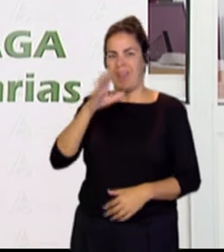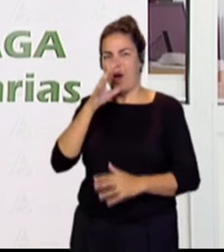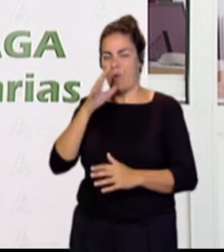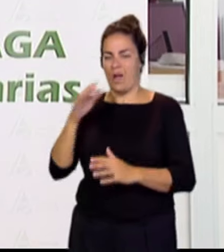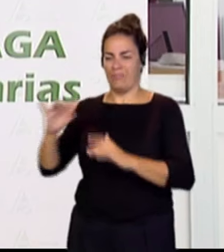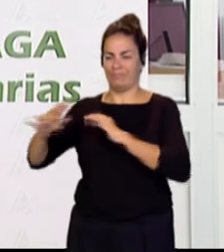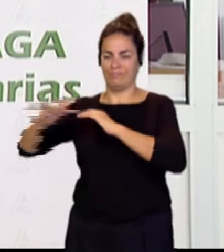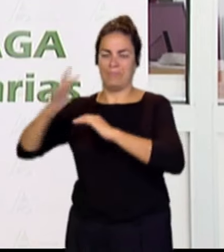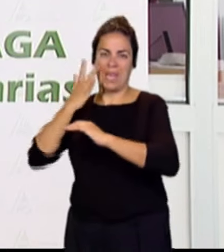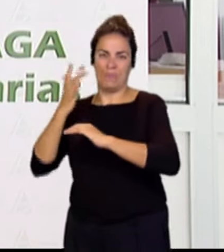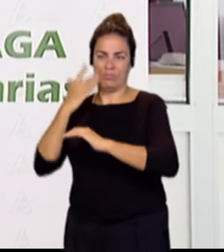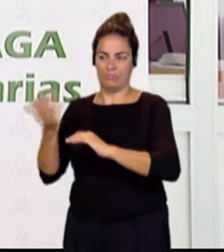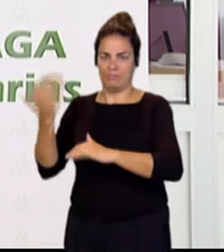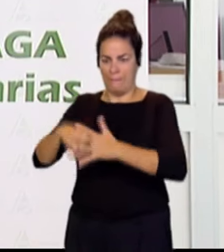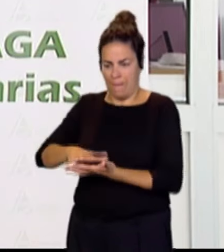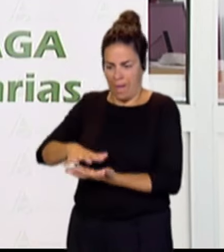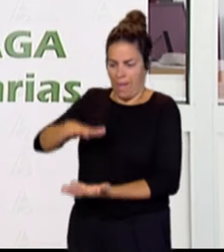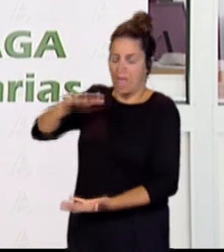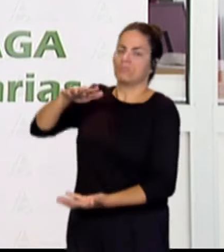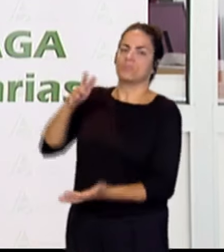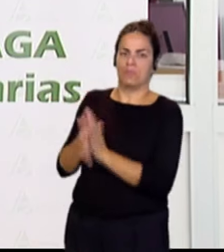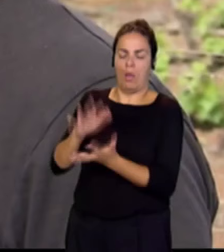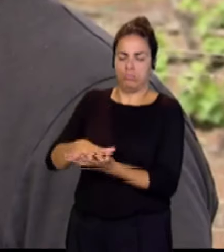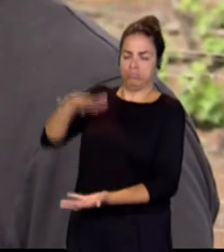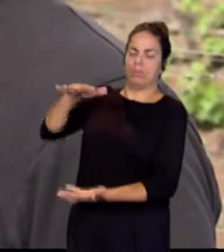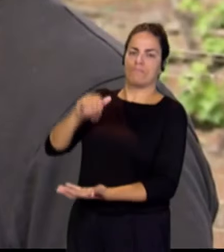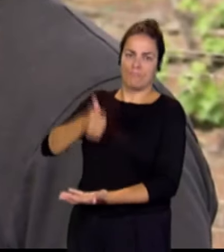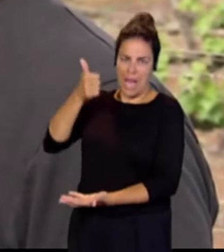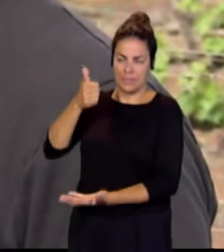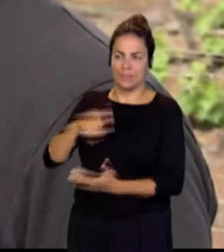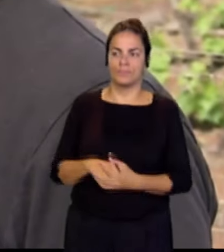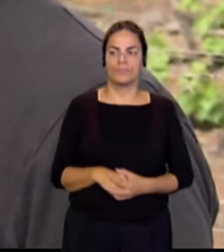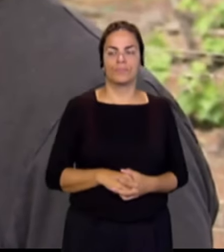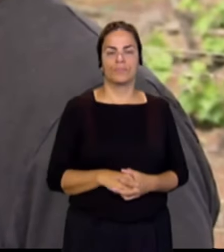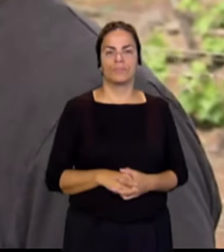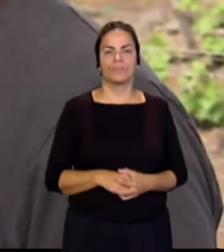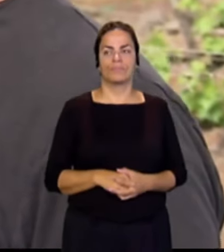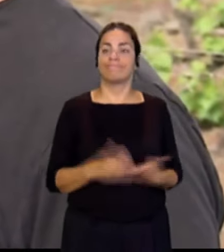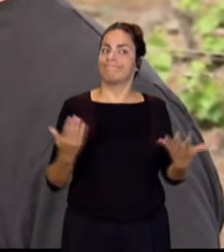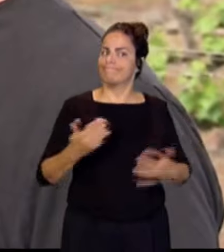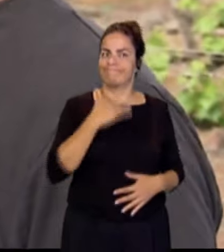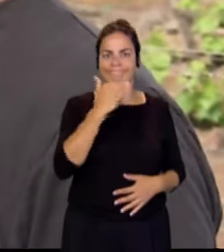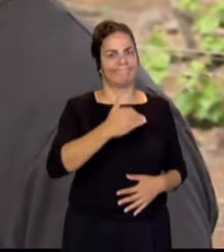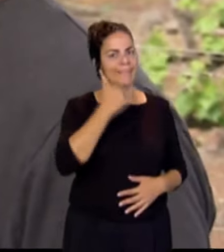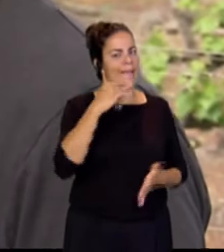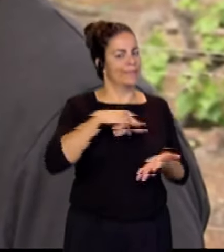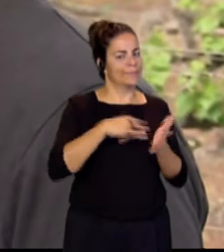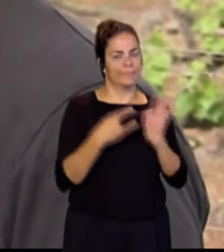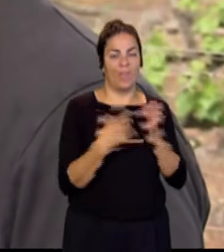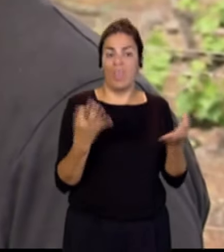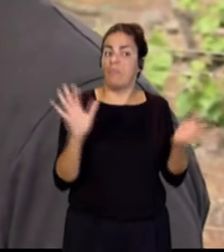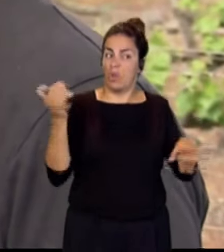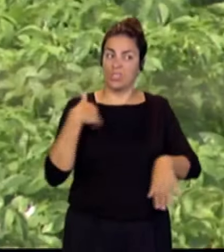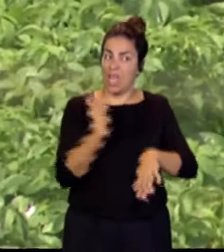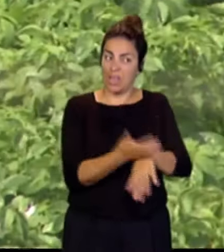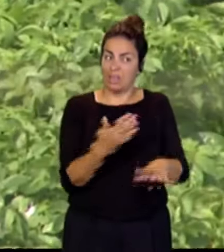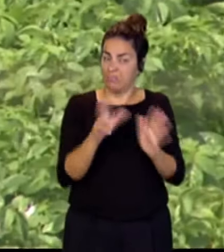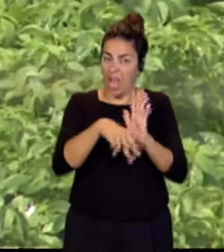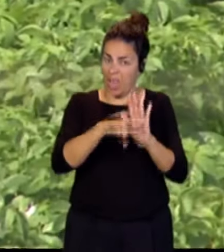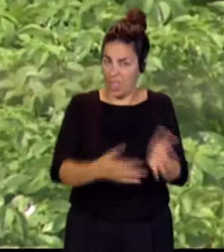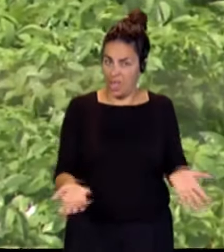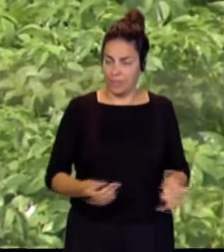depuración Las Balsas están mejor estado en mayor capacidad algo tendrán que planificar y ya llegan tarde denuncian que a